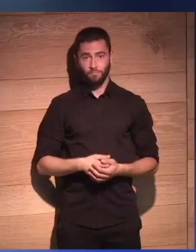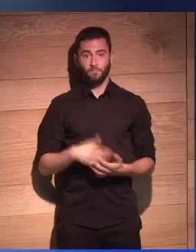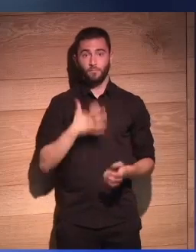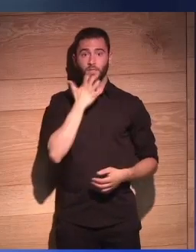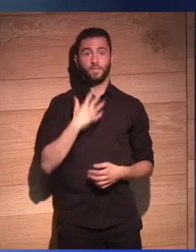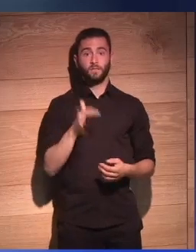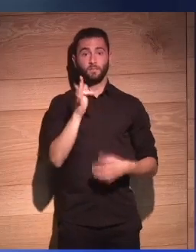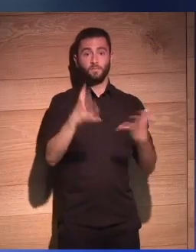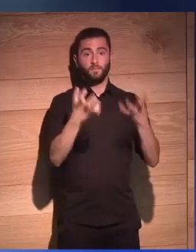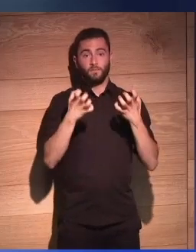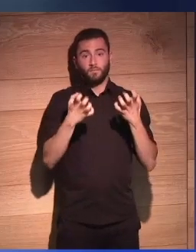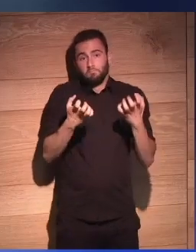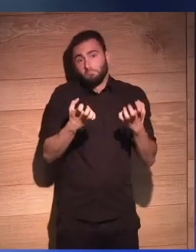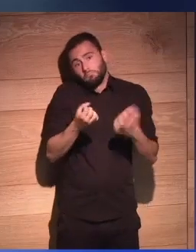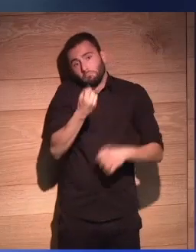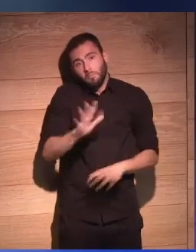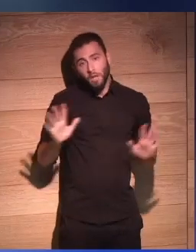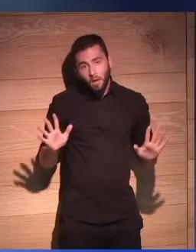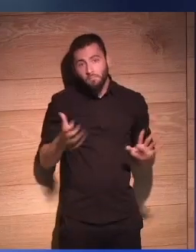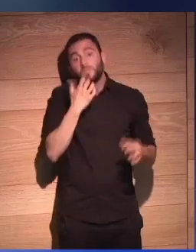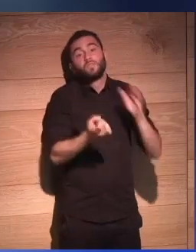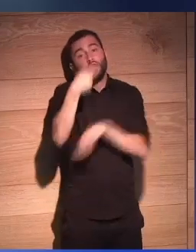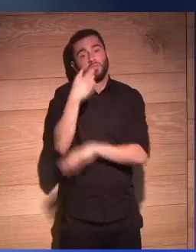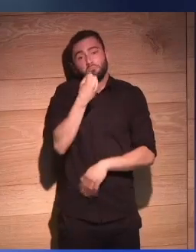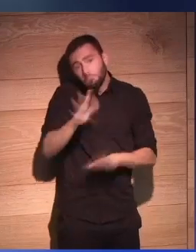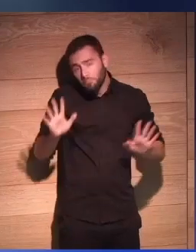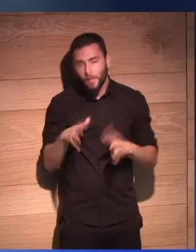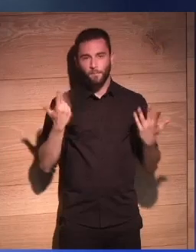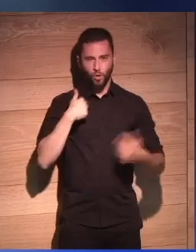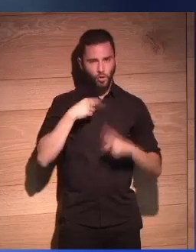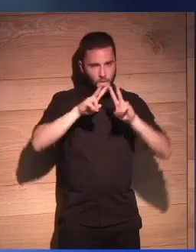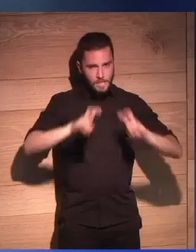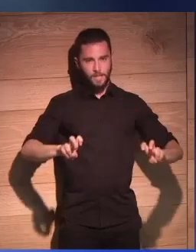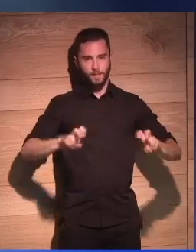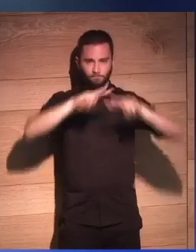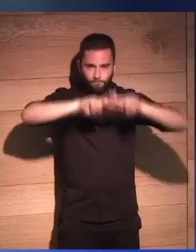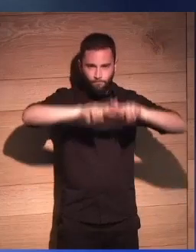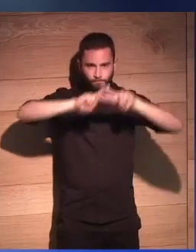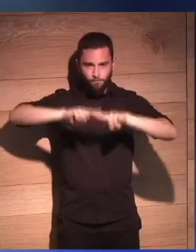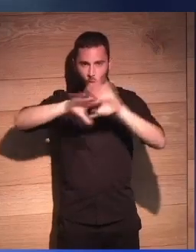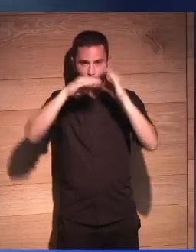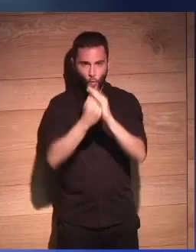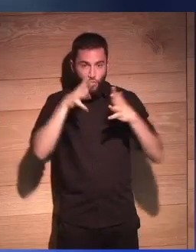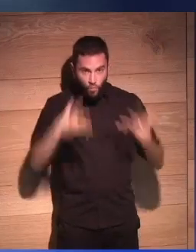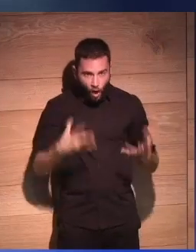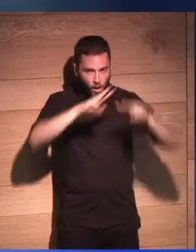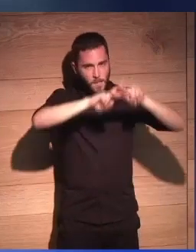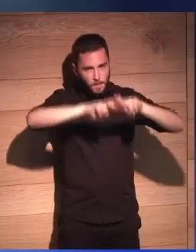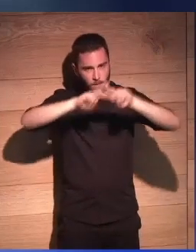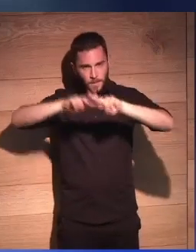ventaja, me parece bien, pero yo estoy investigando y analizando el mundo tal como está en este